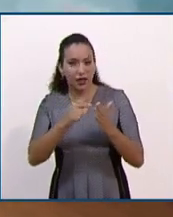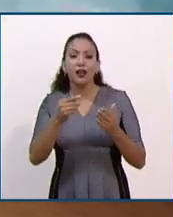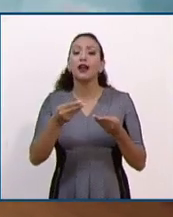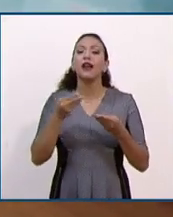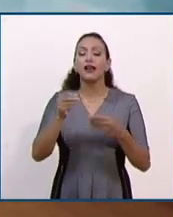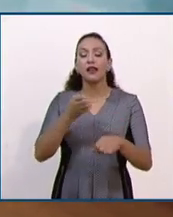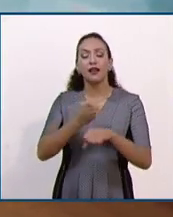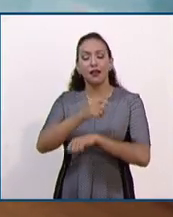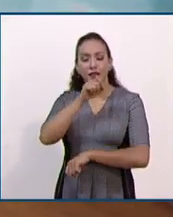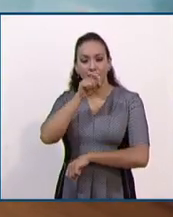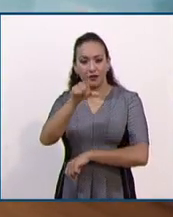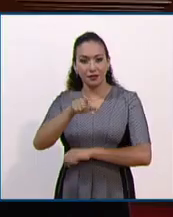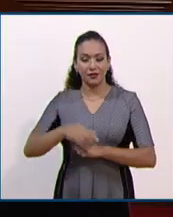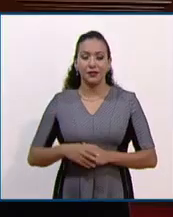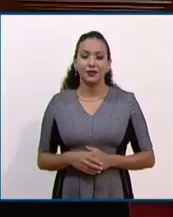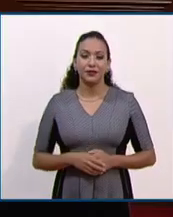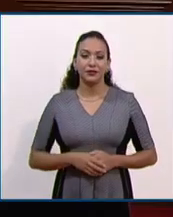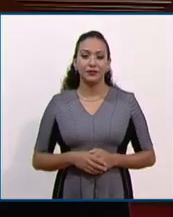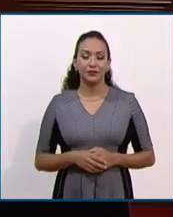de Jalisco.